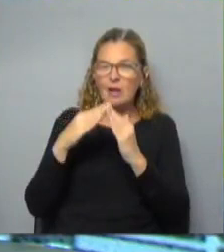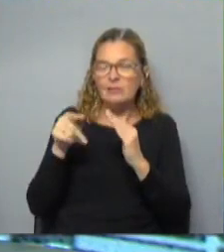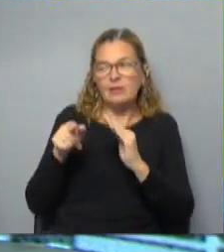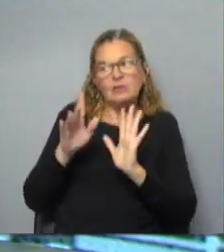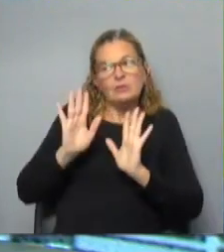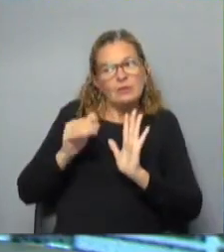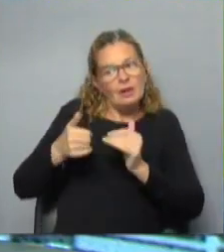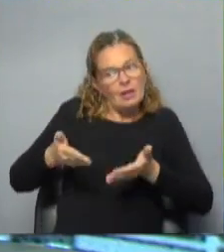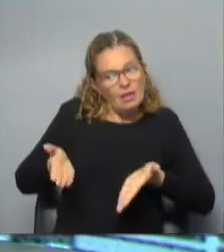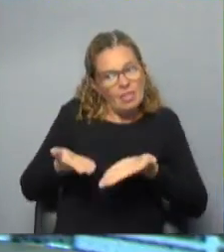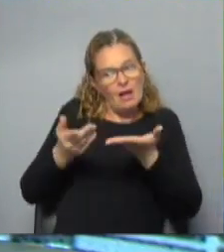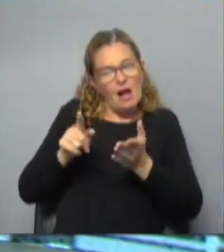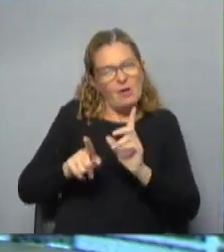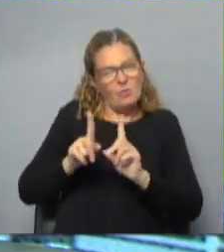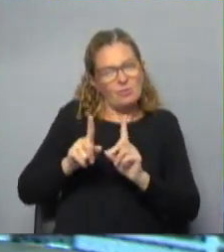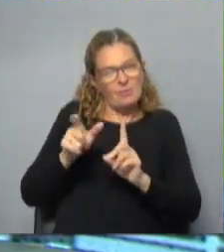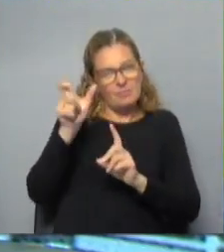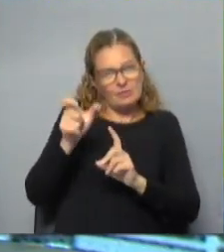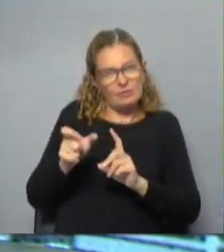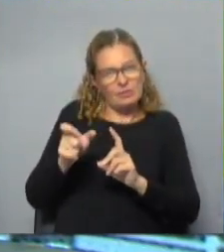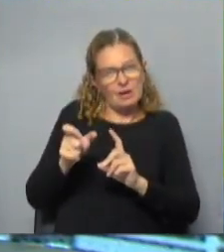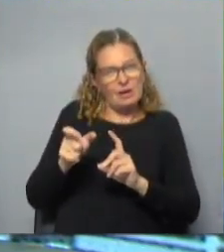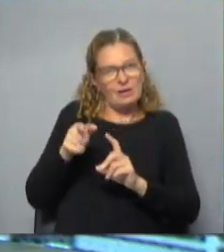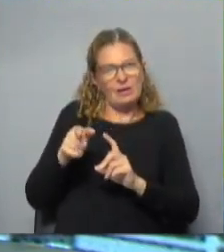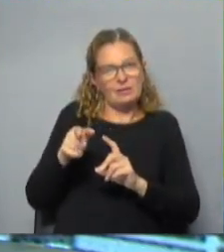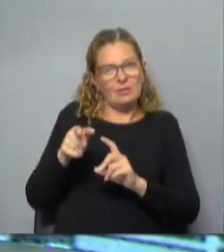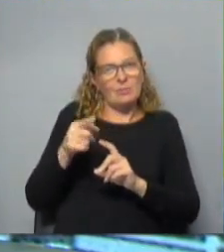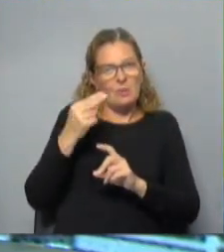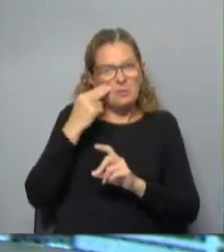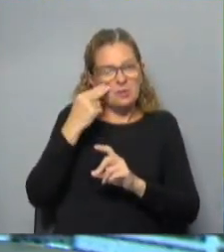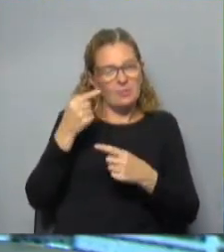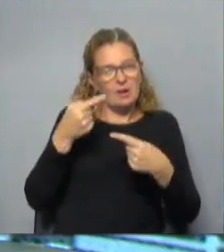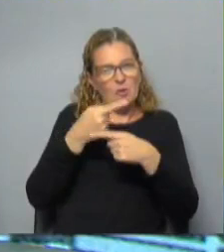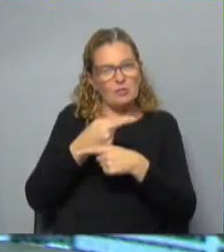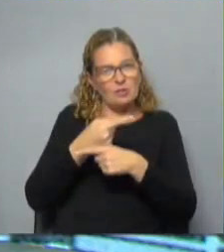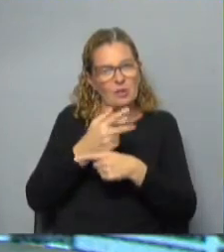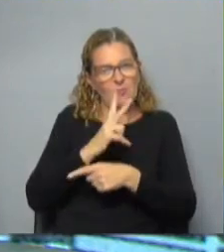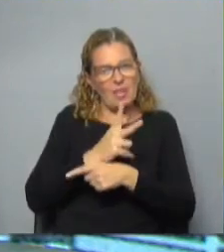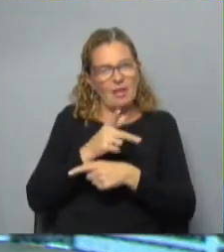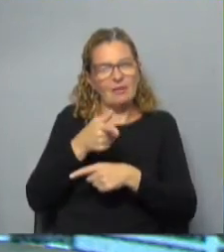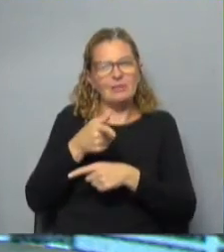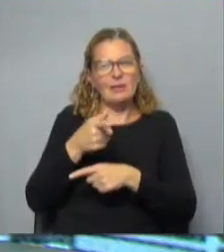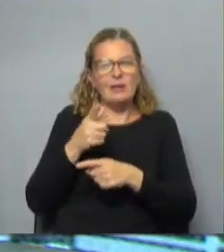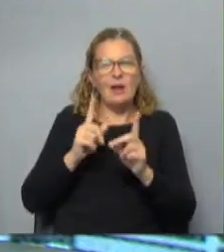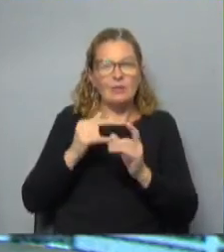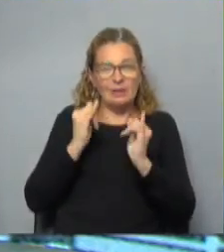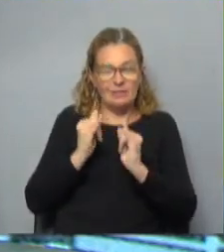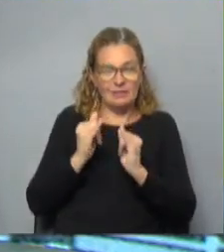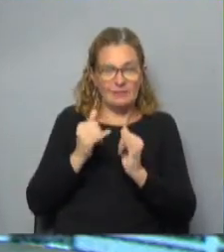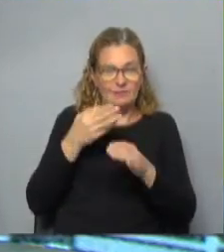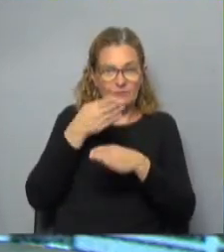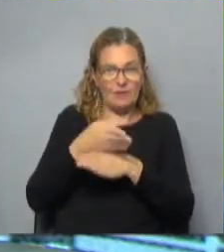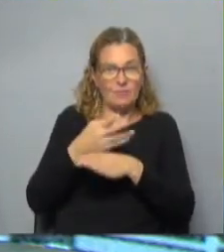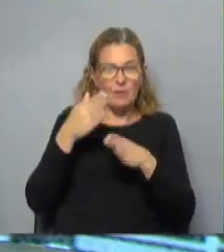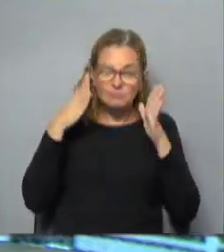que se le daría a algunas de estas personas que están condenadas por delitos de lesa humanidad pero bueno ahora sí si les parece podemos ir a